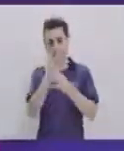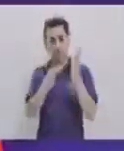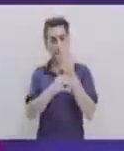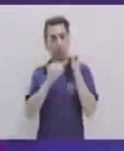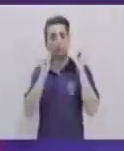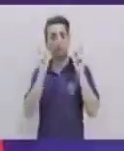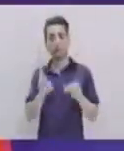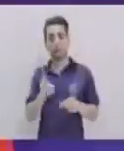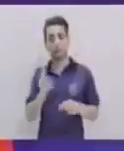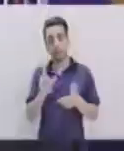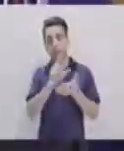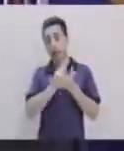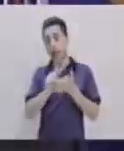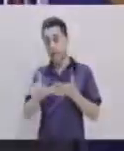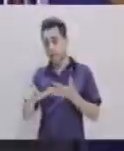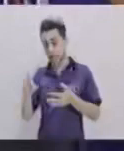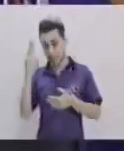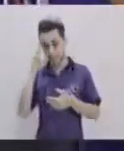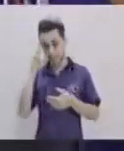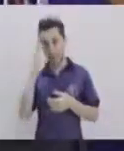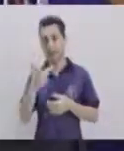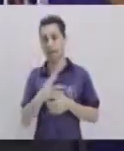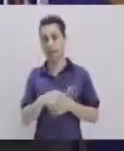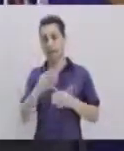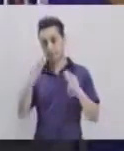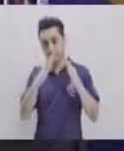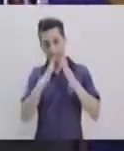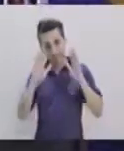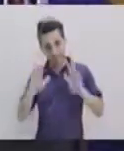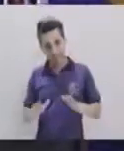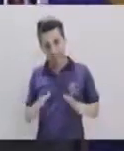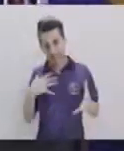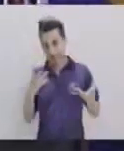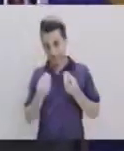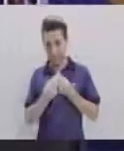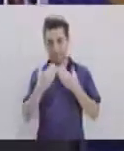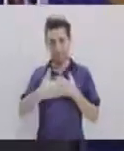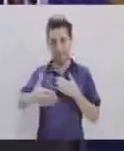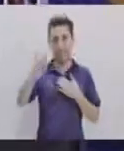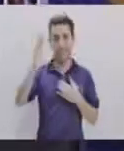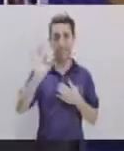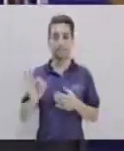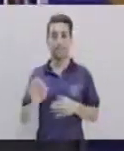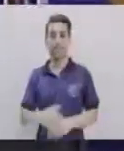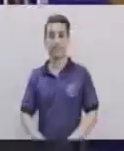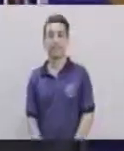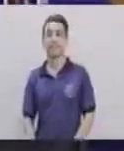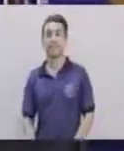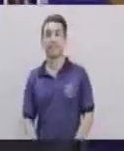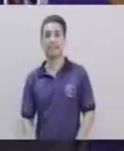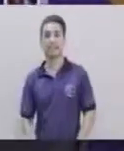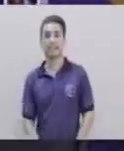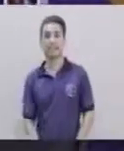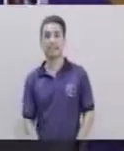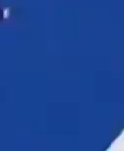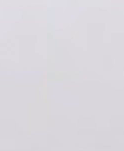estar siempre muy limpias. Recuerda, quédate en casa. Juntos saldremos adelante.